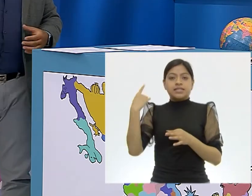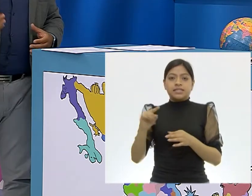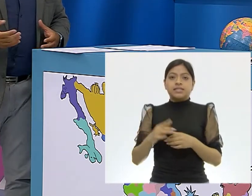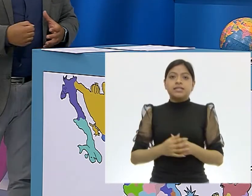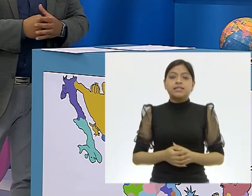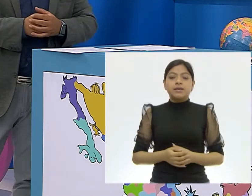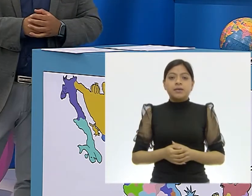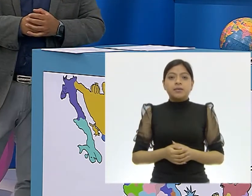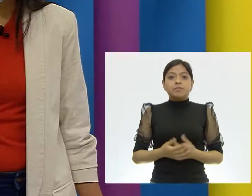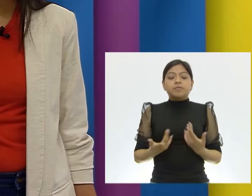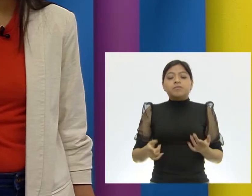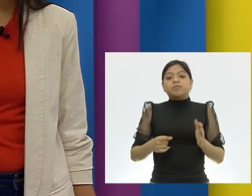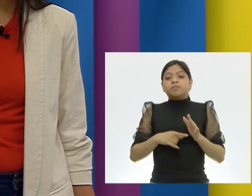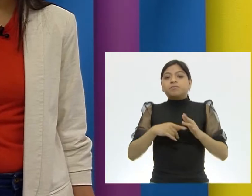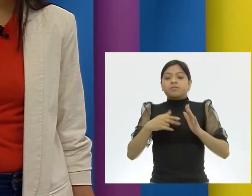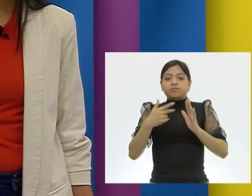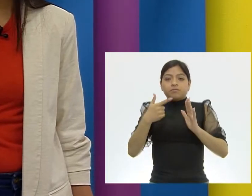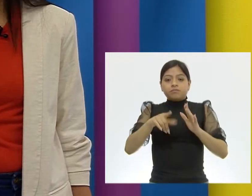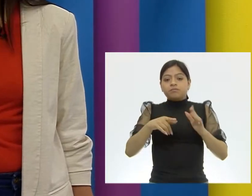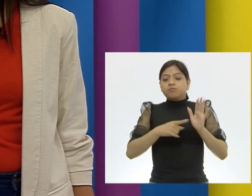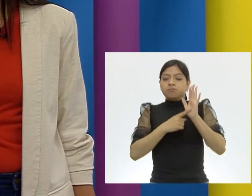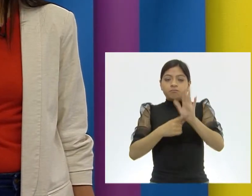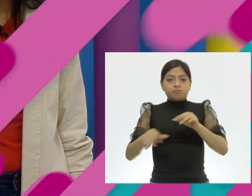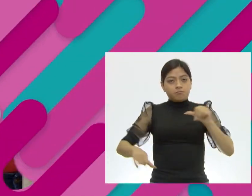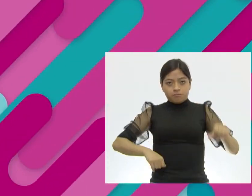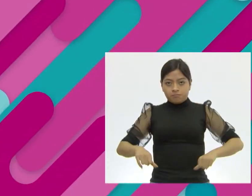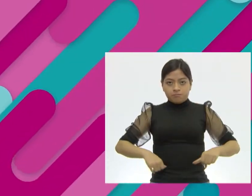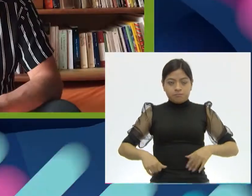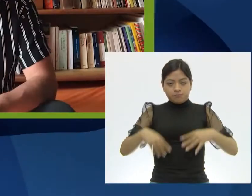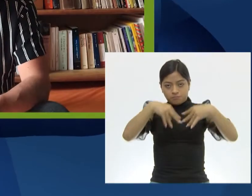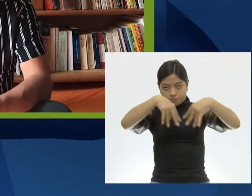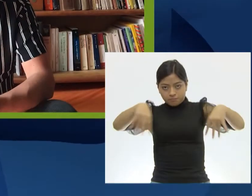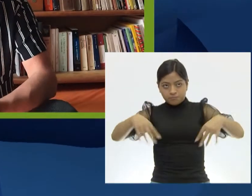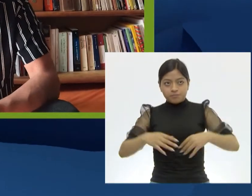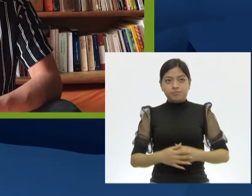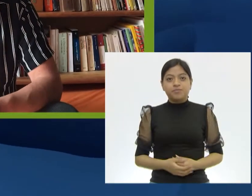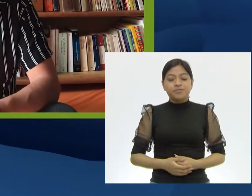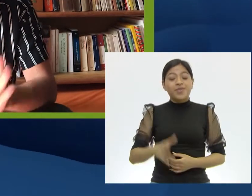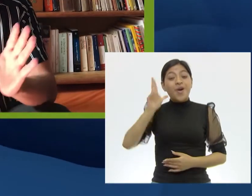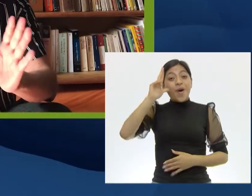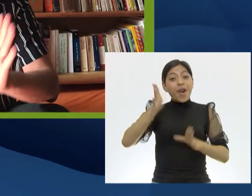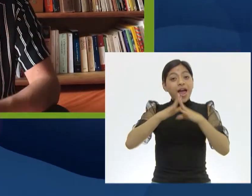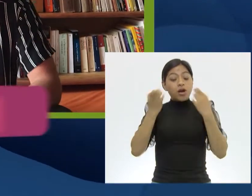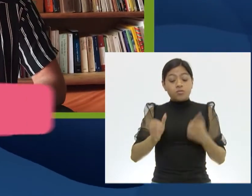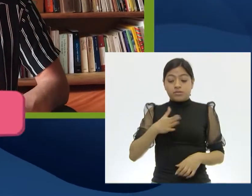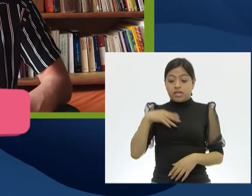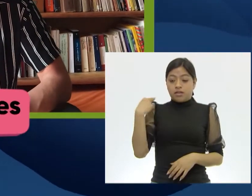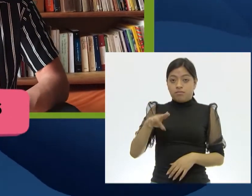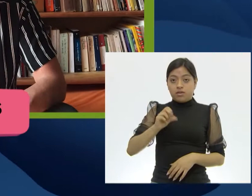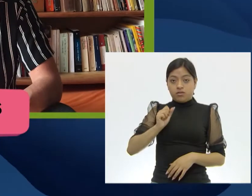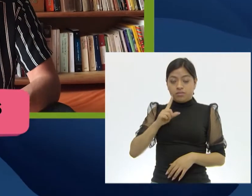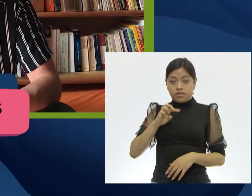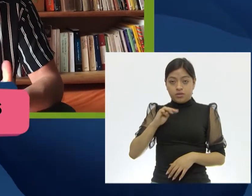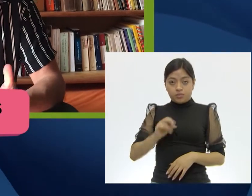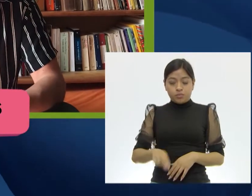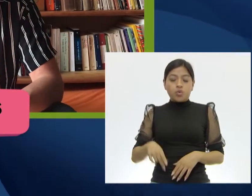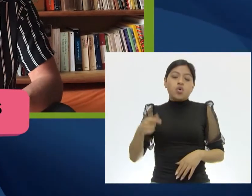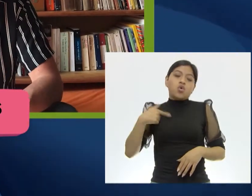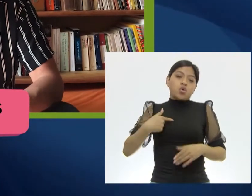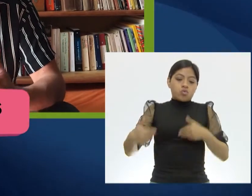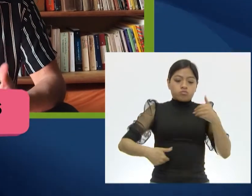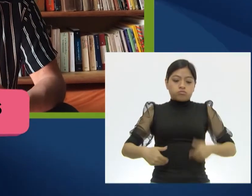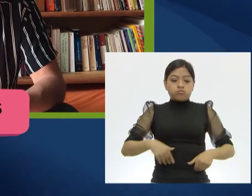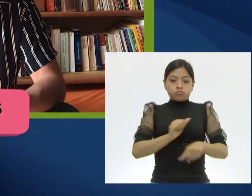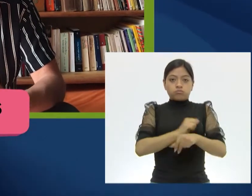talleres. ¿Te gustaría verlo? Por supuesto que sí. Adelante. Hola, ¿qué tal? Yo soy Salomón Reyes, soy director de